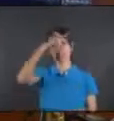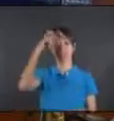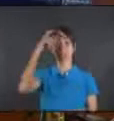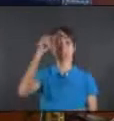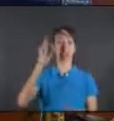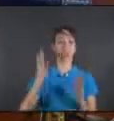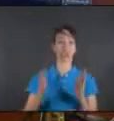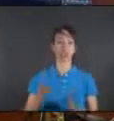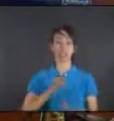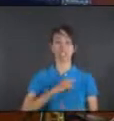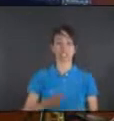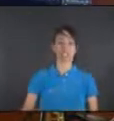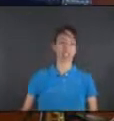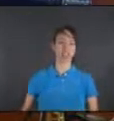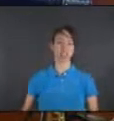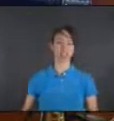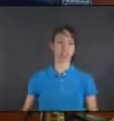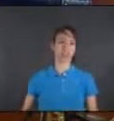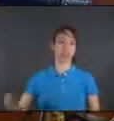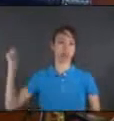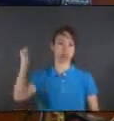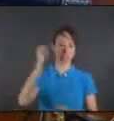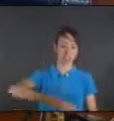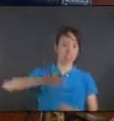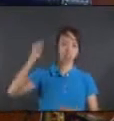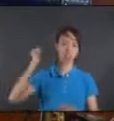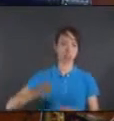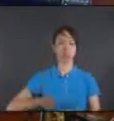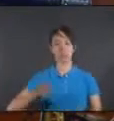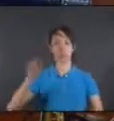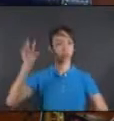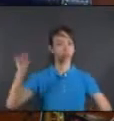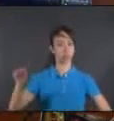no le hagamos justicia al trabajador?